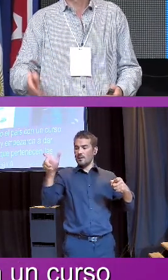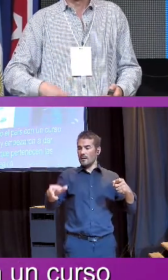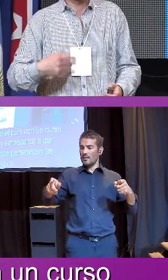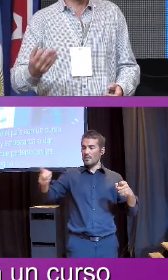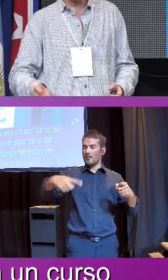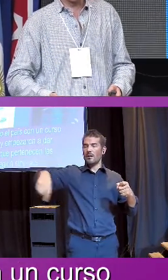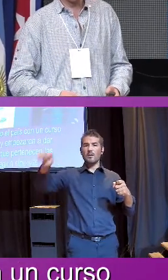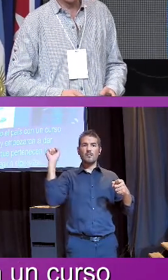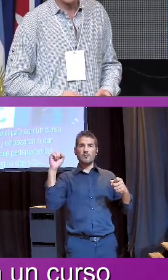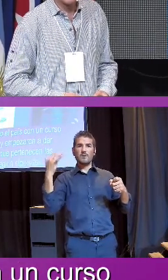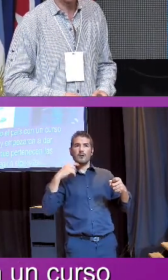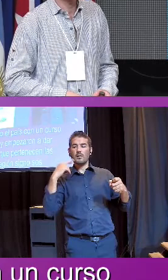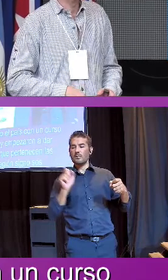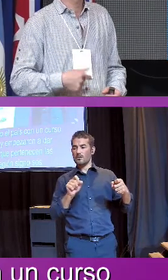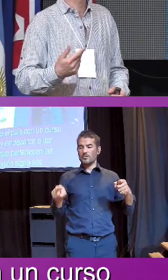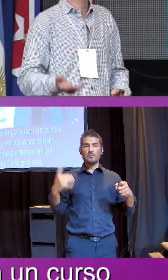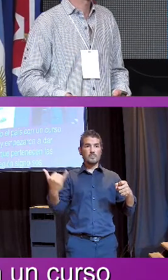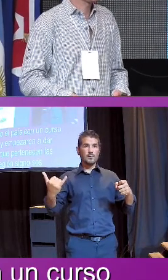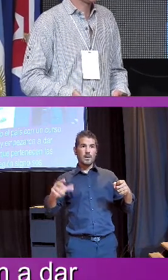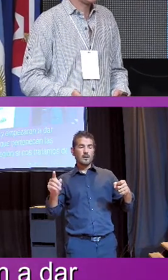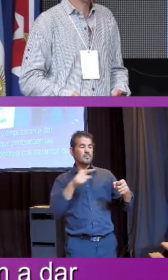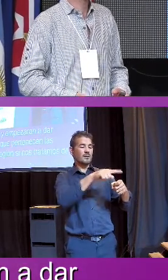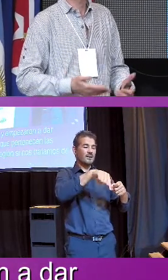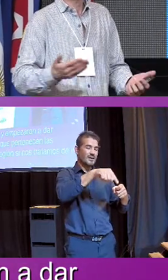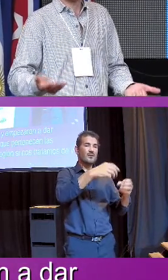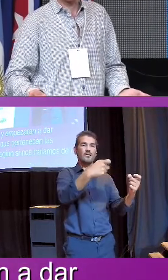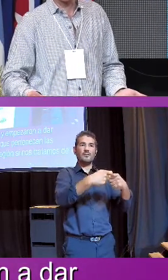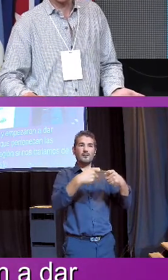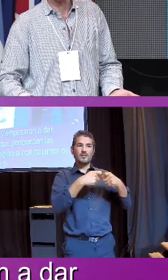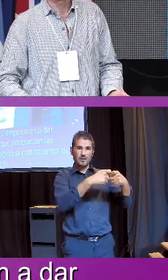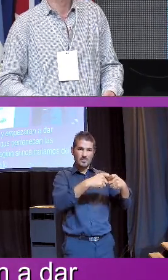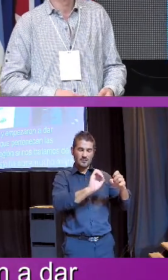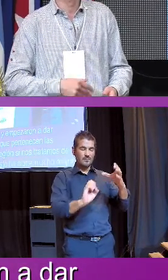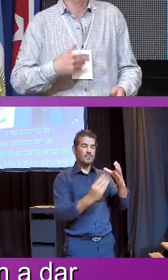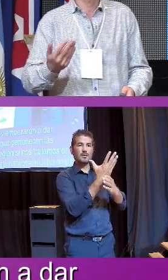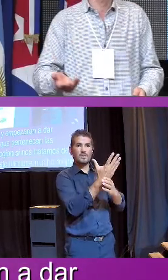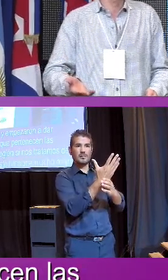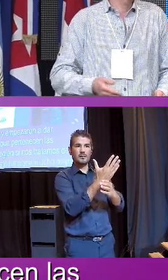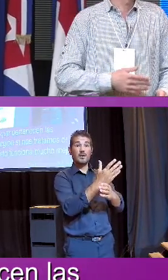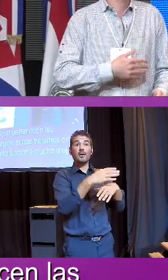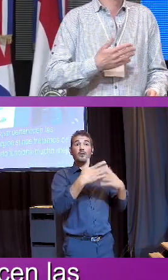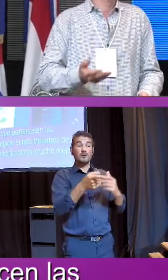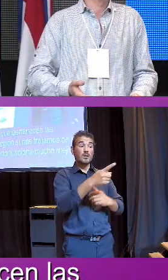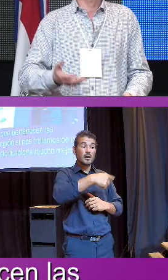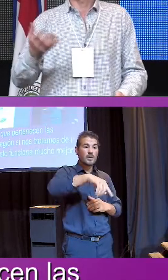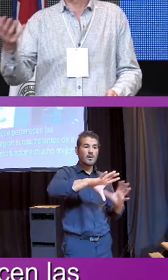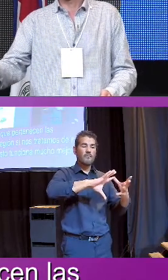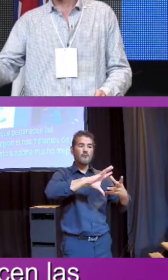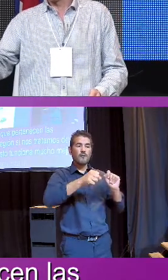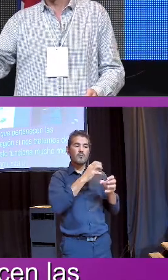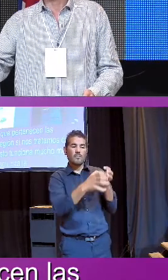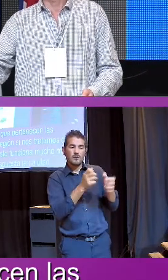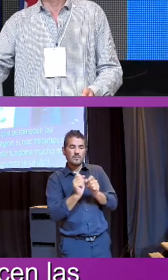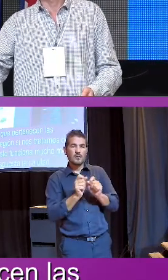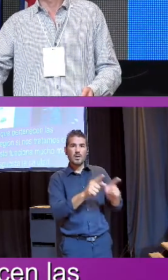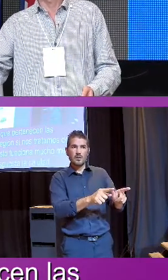Nosotros tratamos de ir a todos lados donde podíamos, pero esto funciona mucho mejor. Y la verdad es que es sorprendente la respuesta, la calidad,